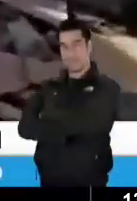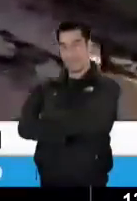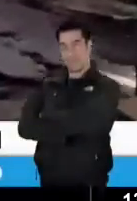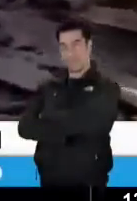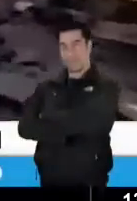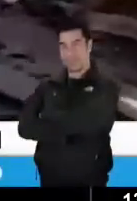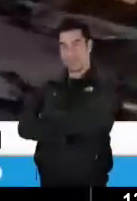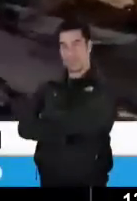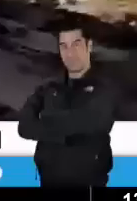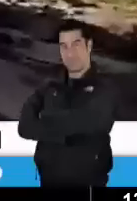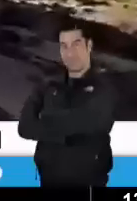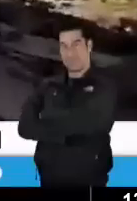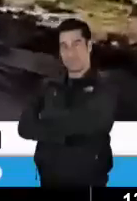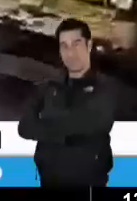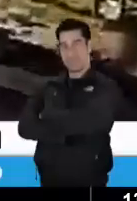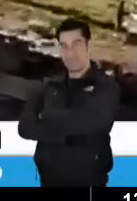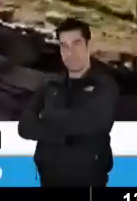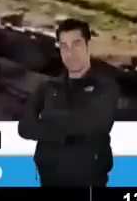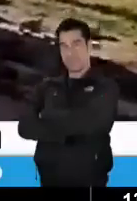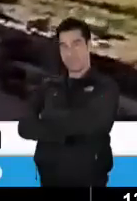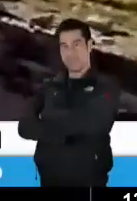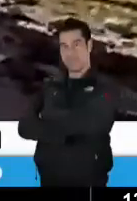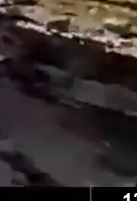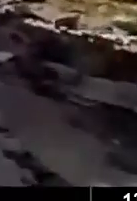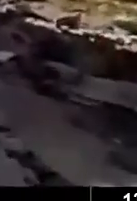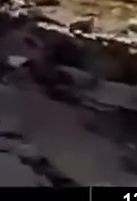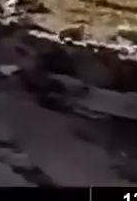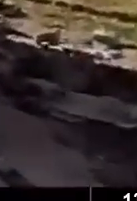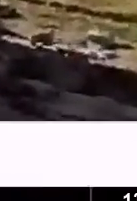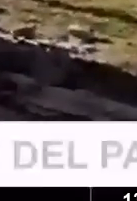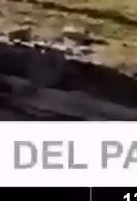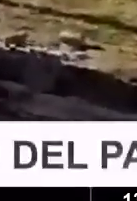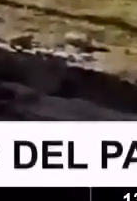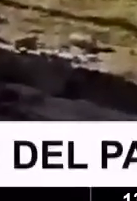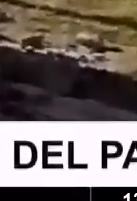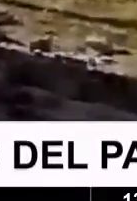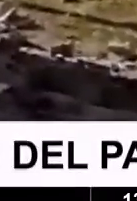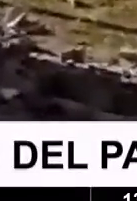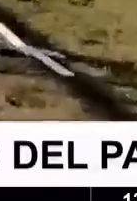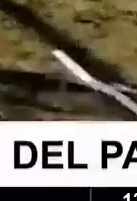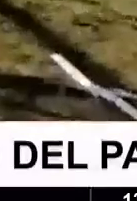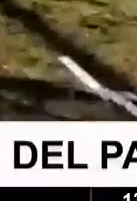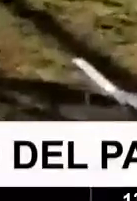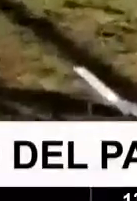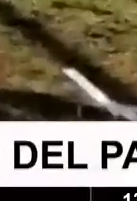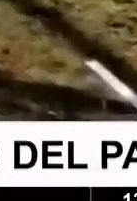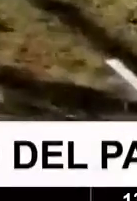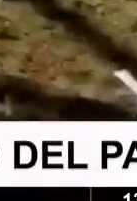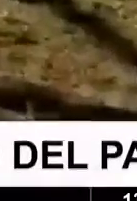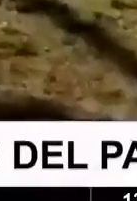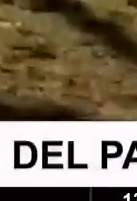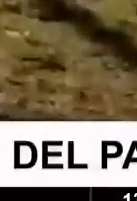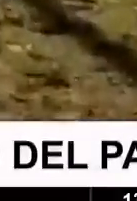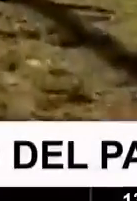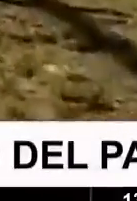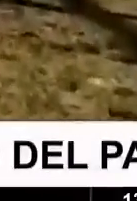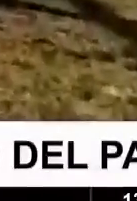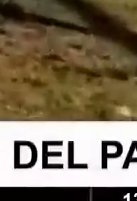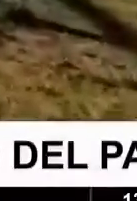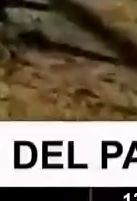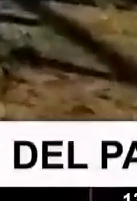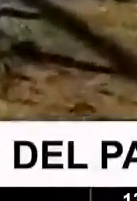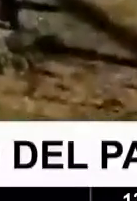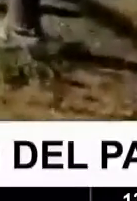la decisión del mandatario. En los mausoleos como que no hace tanto daño como una persona que anda disparando en la